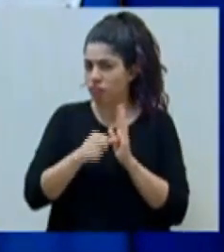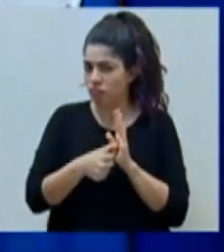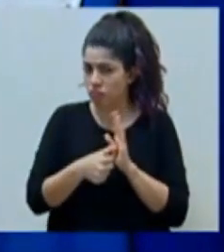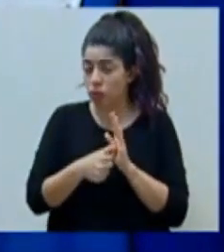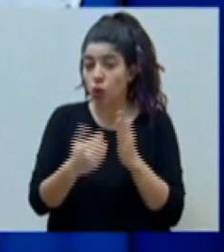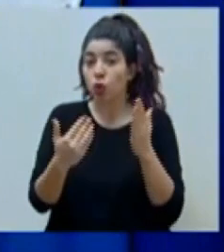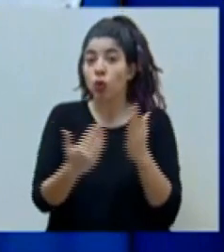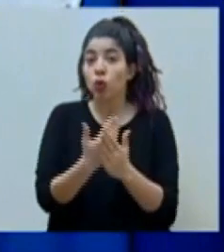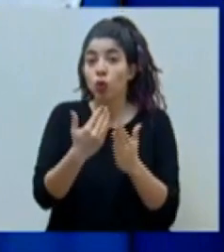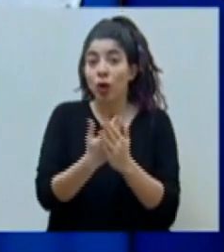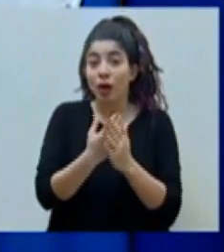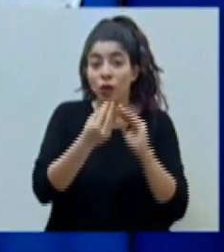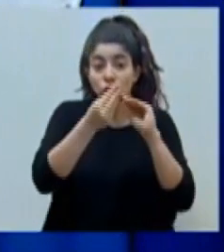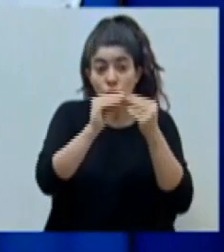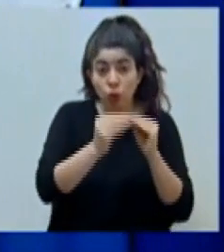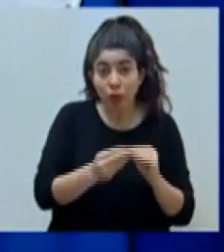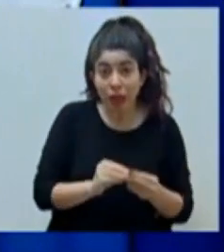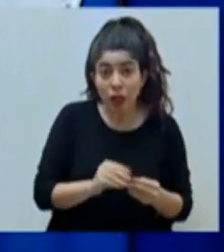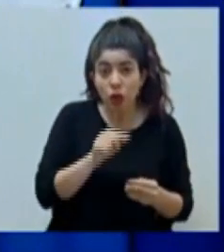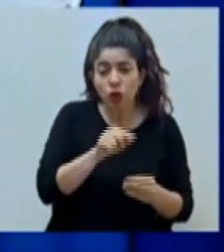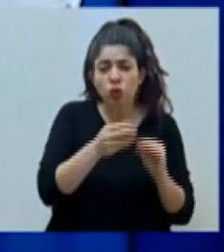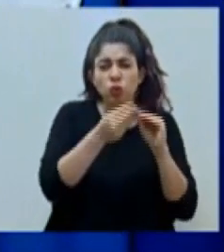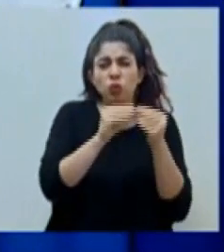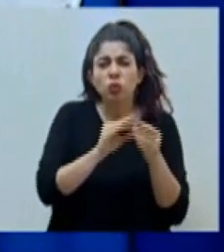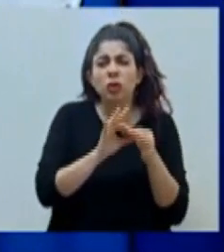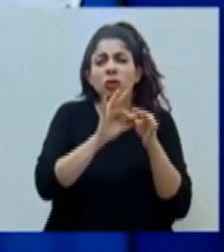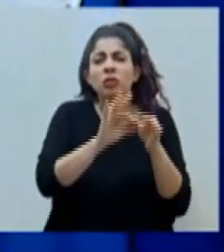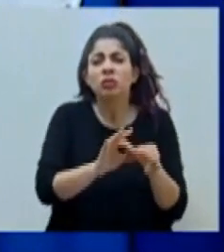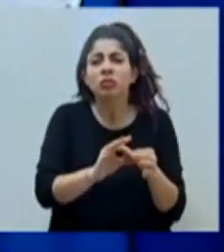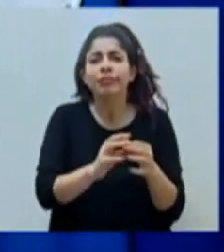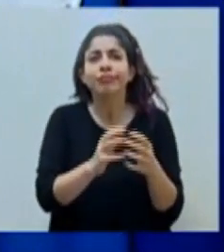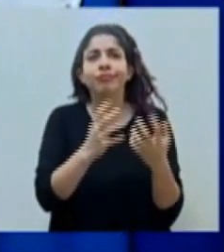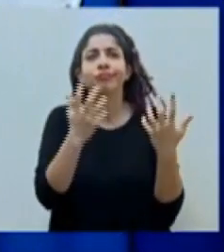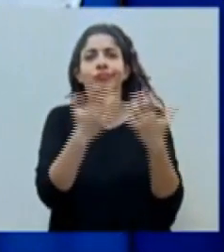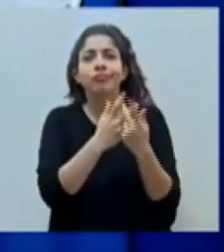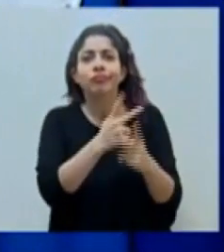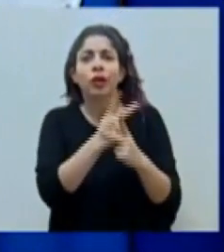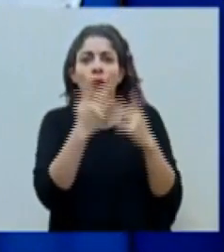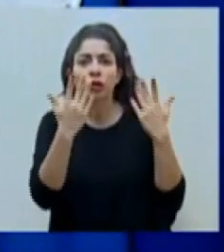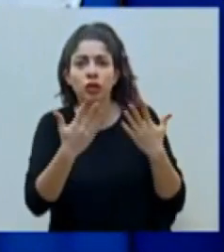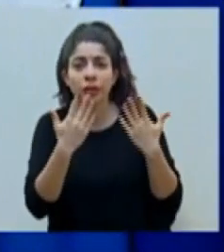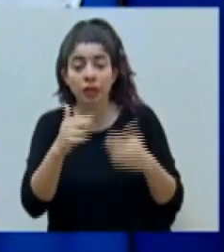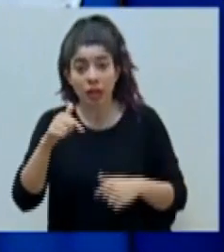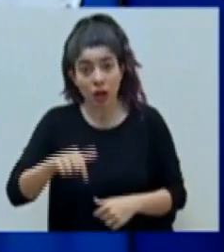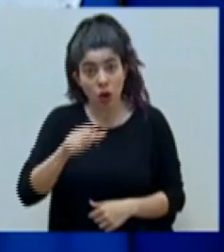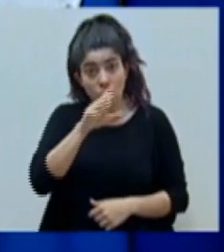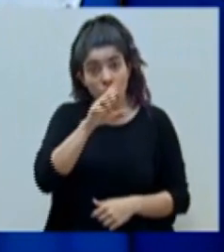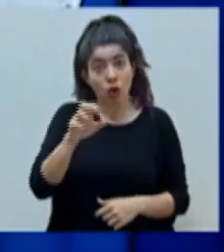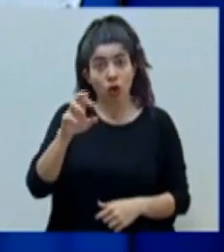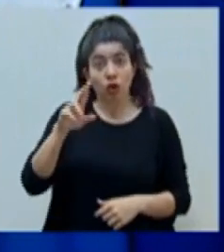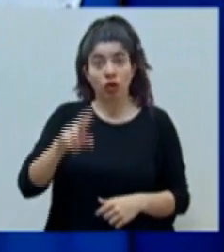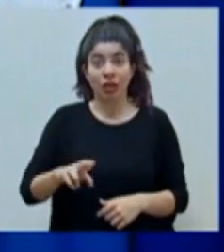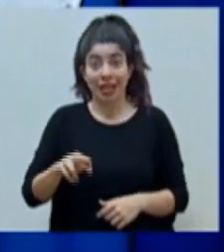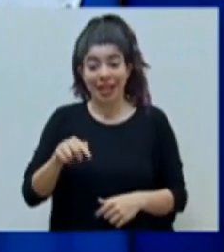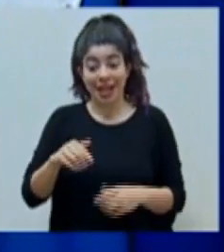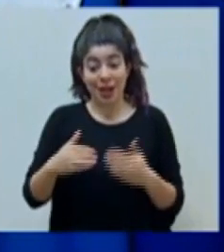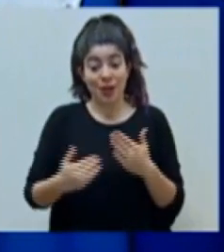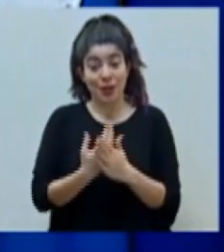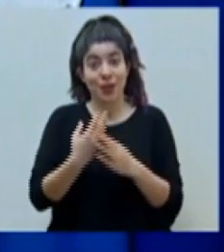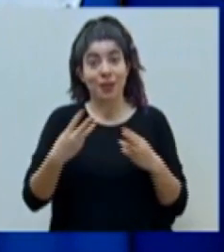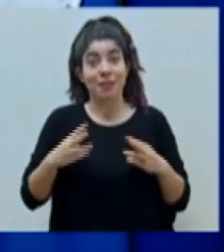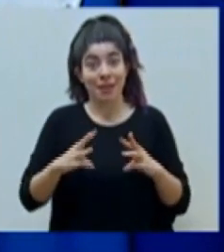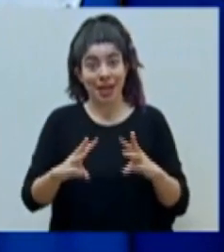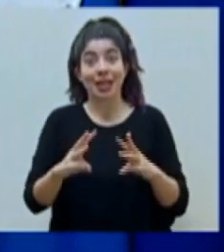en los nuevos indicadores vinculados con la sostenibilidad, Costa Rica es el que con esta nueva